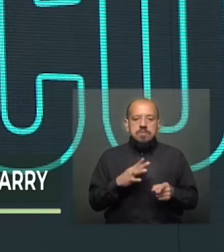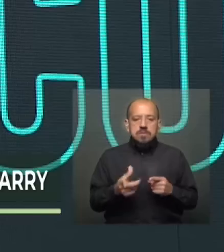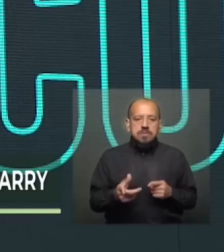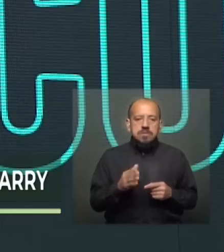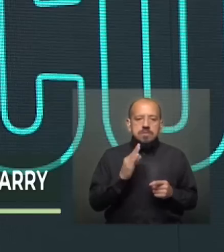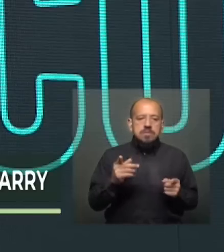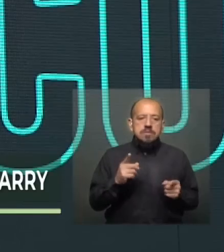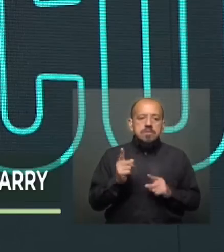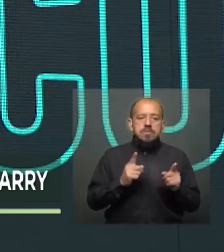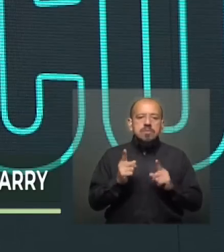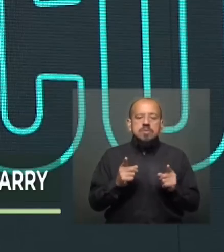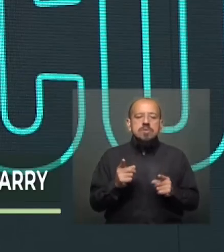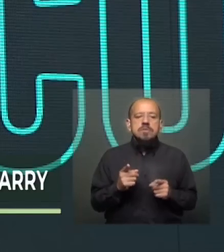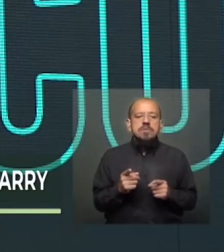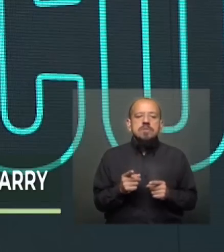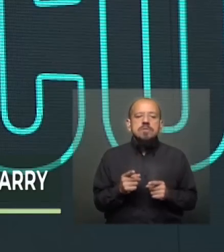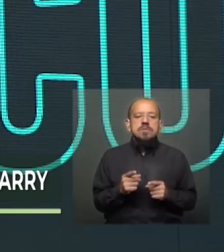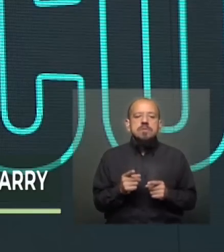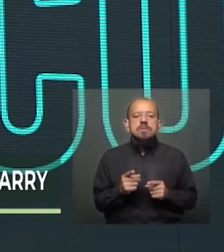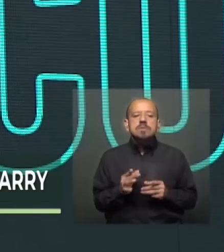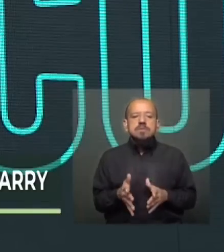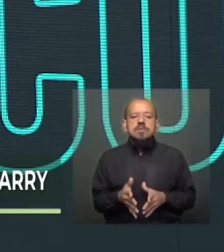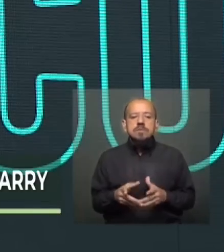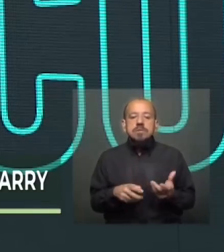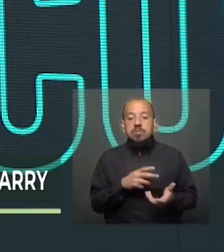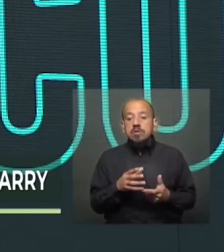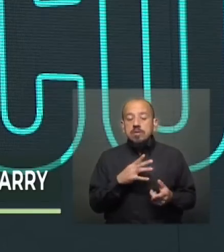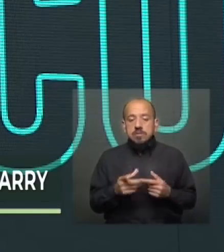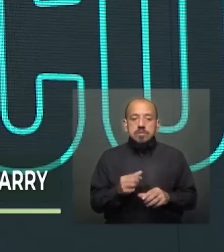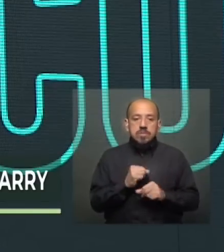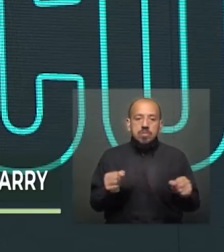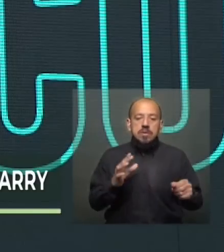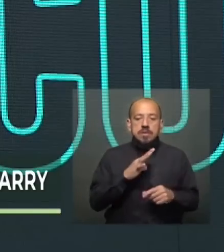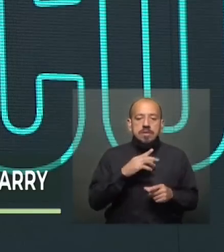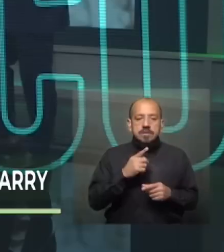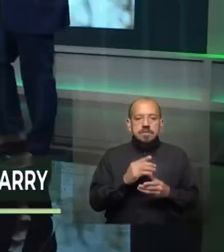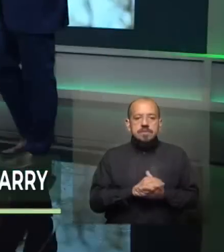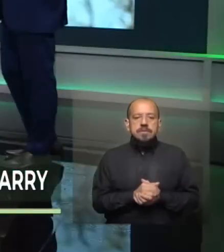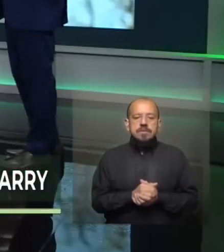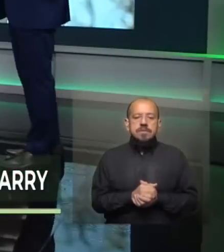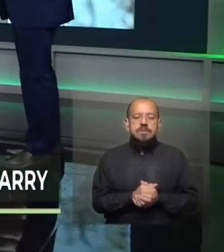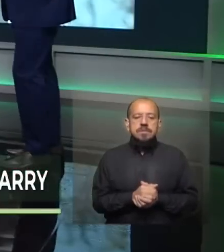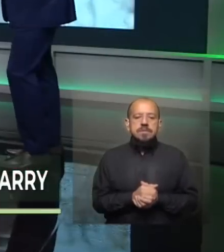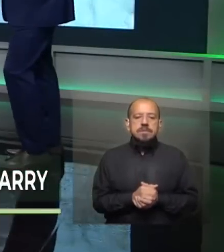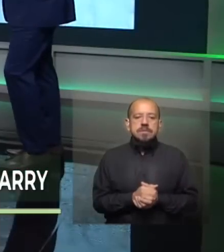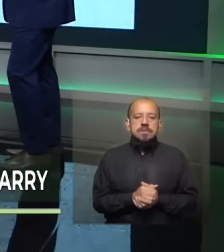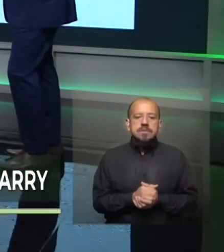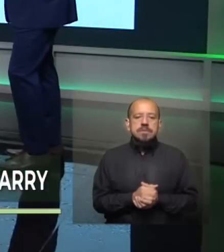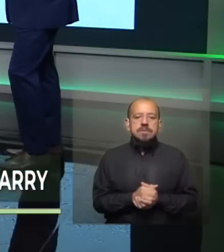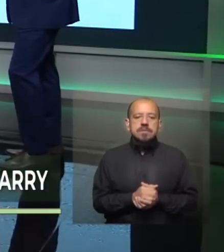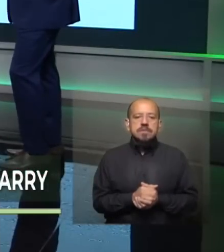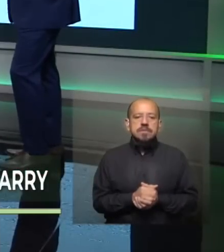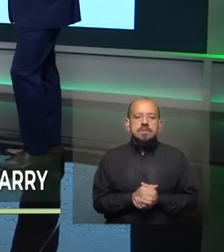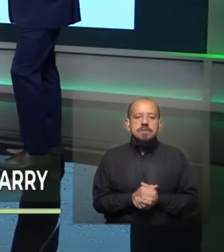librerías y están algunos otros lugares Pero bueno este si se les complica encontrarla la pueden encontrar de esta las redes facilitan mucho en ese sentido